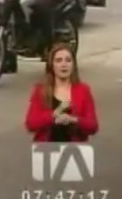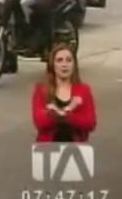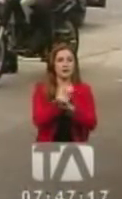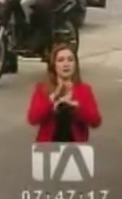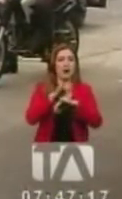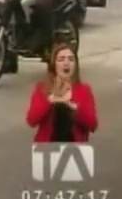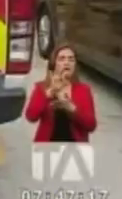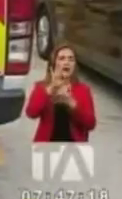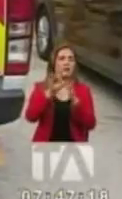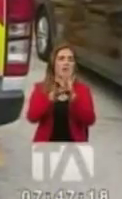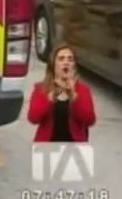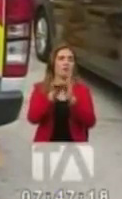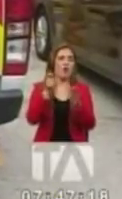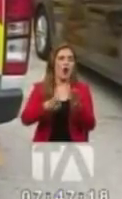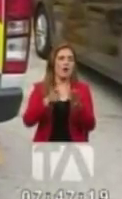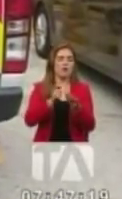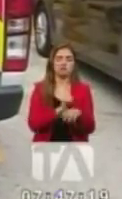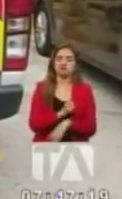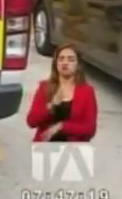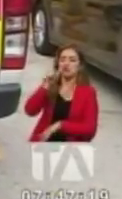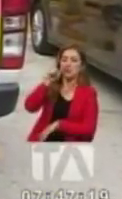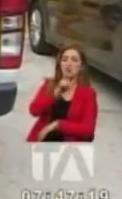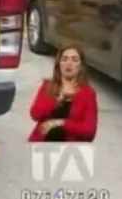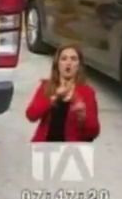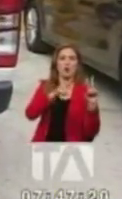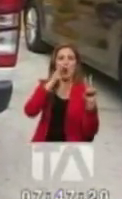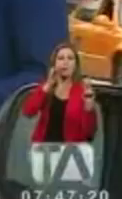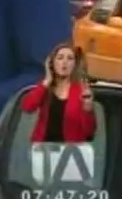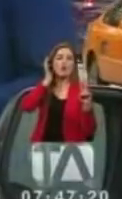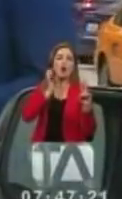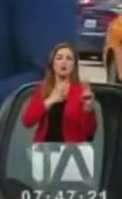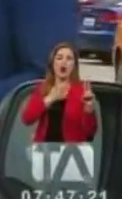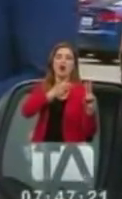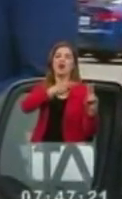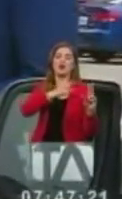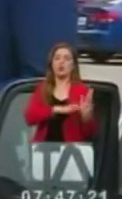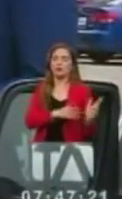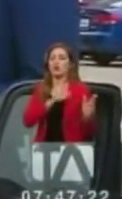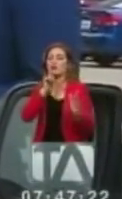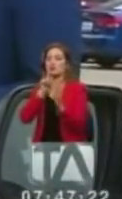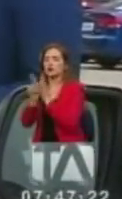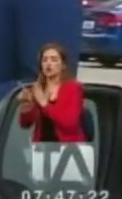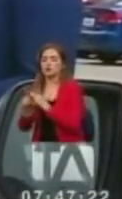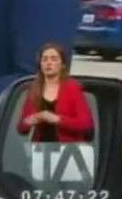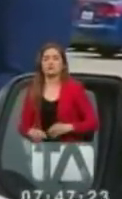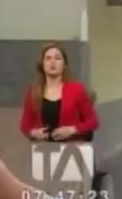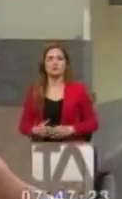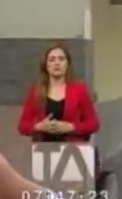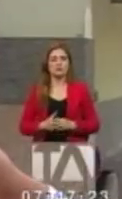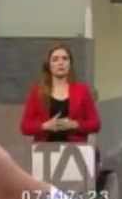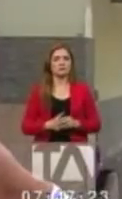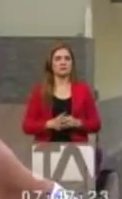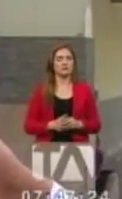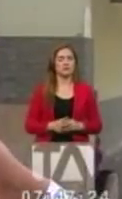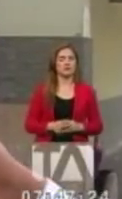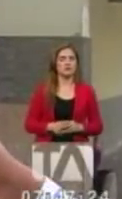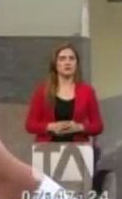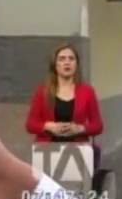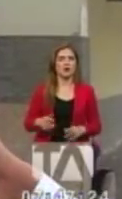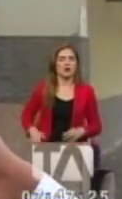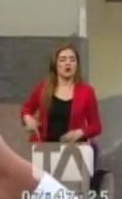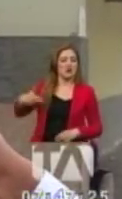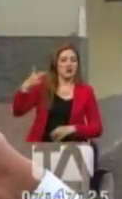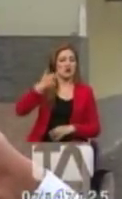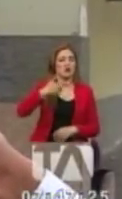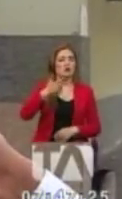autoridad de tránsito y acudió la fiscalía junto a los oficiales sometidos a colocar la denuncia por lo ocurrido apuntan a las personas